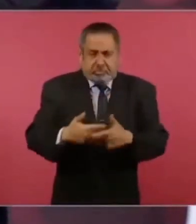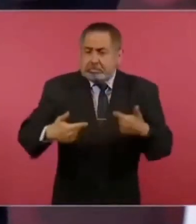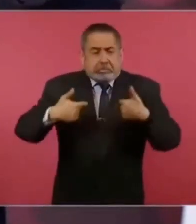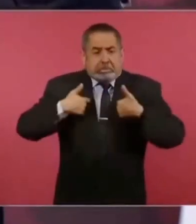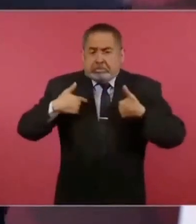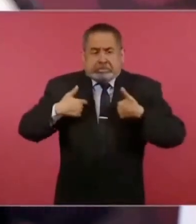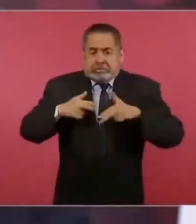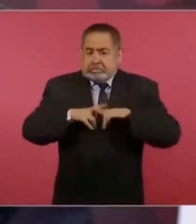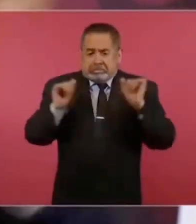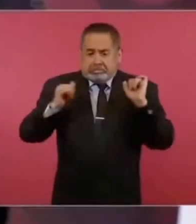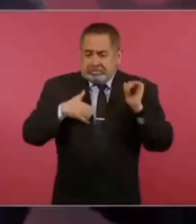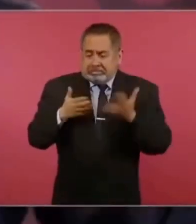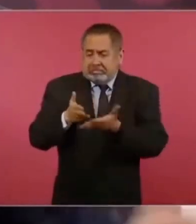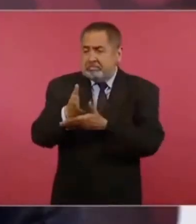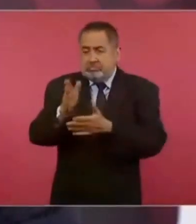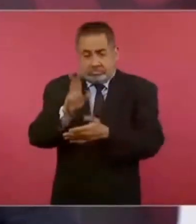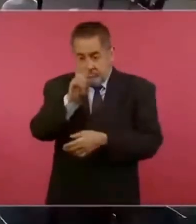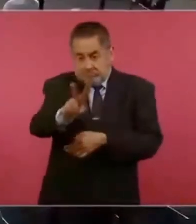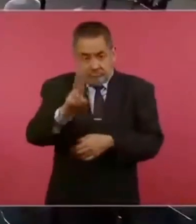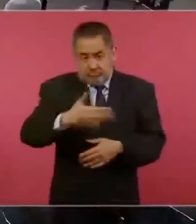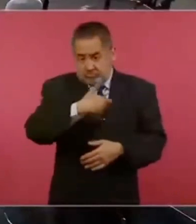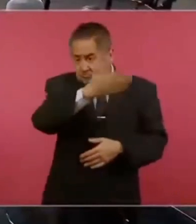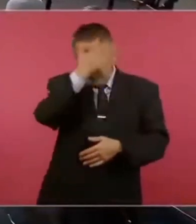ni tenía que ver, no sabía.